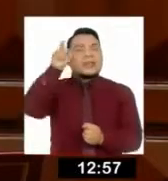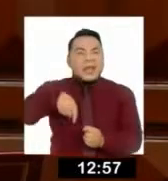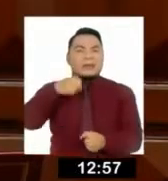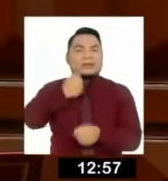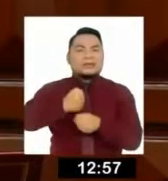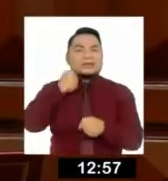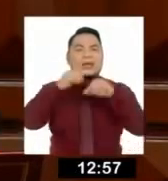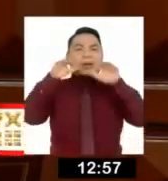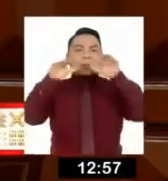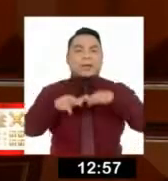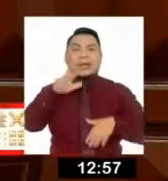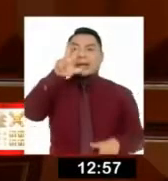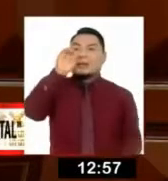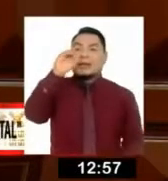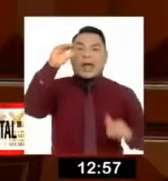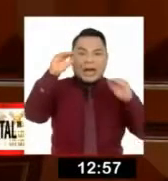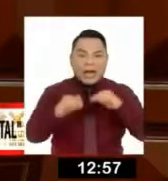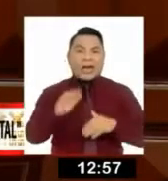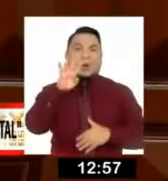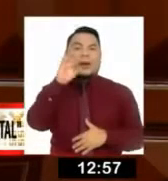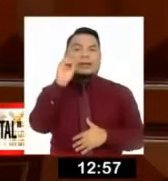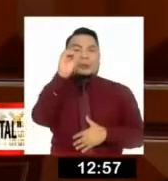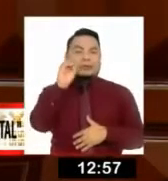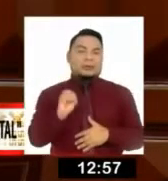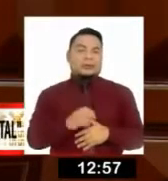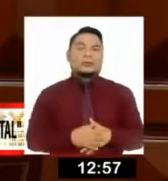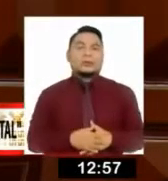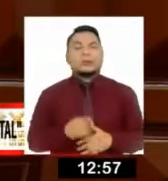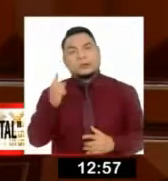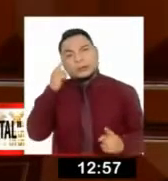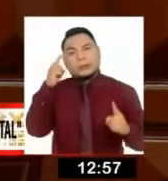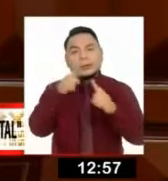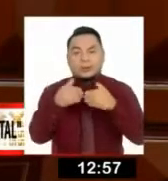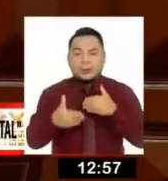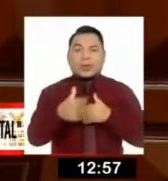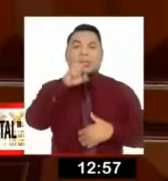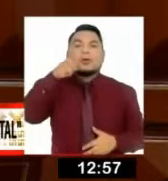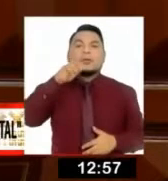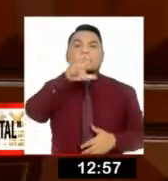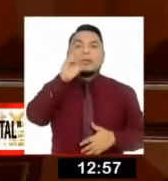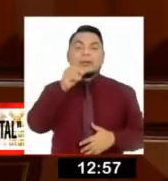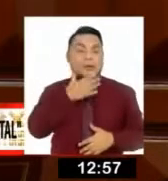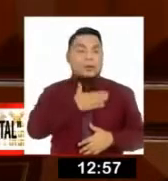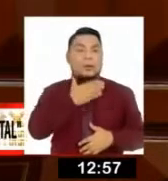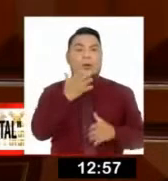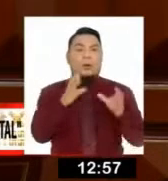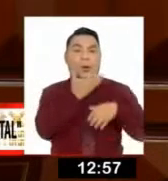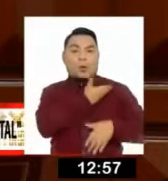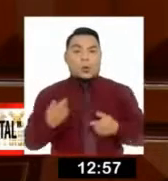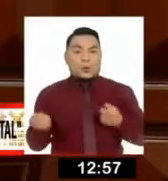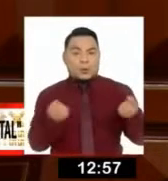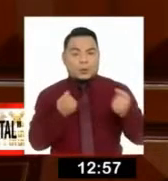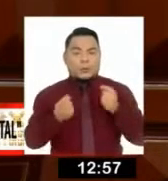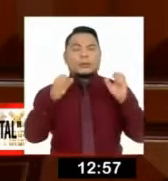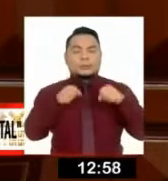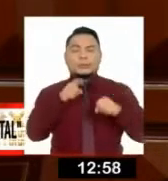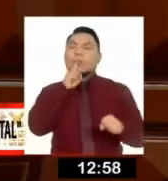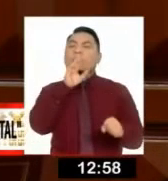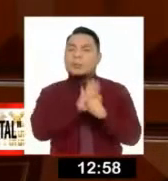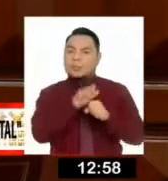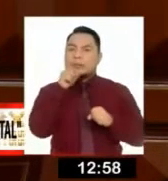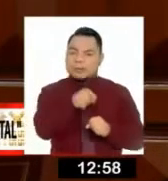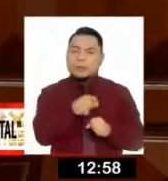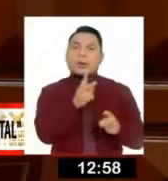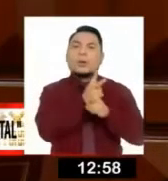al 40%. Respecto a lo proyectado para el 2030, nuestro gobierno se reafirma en este